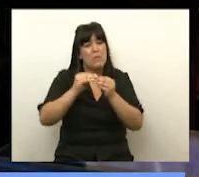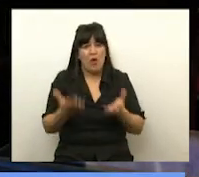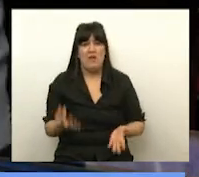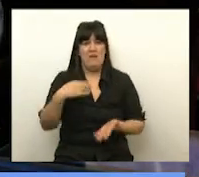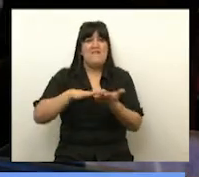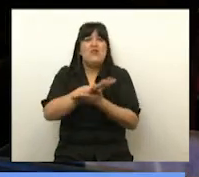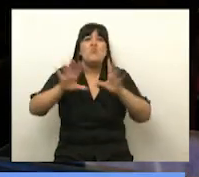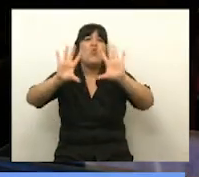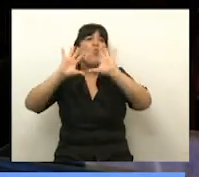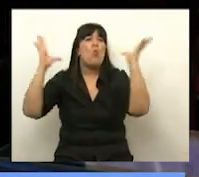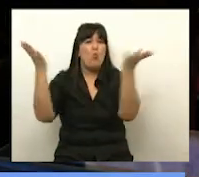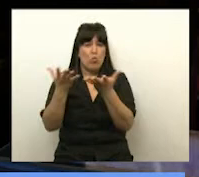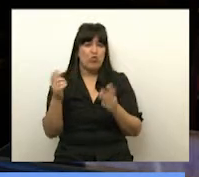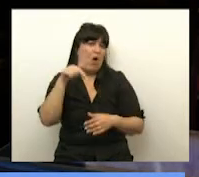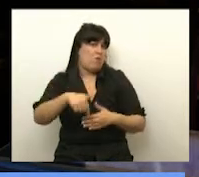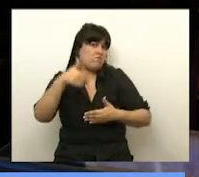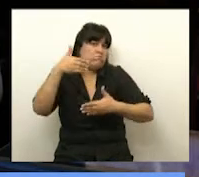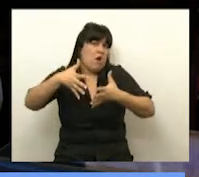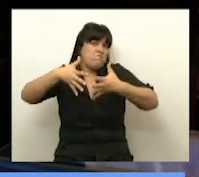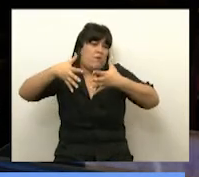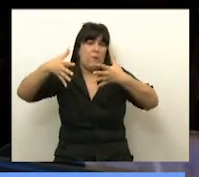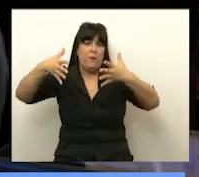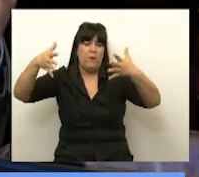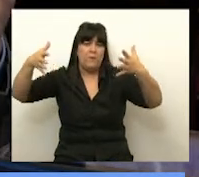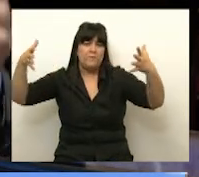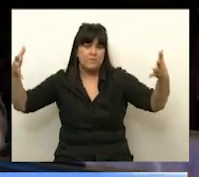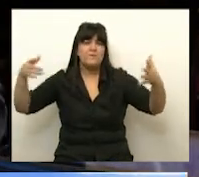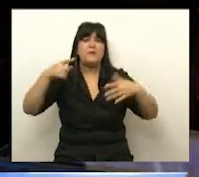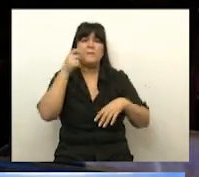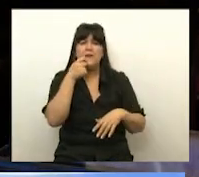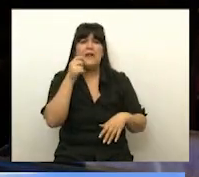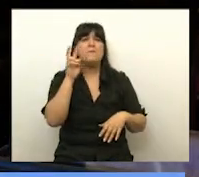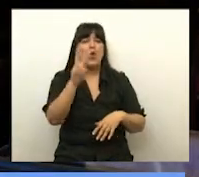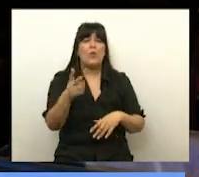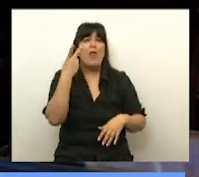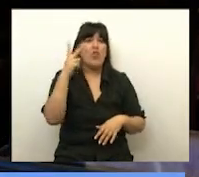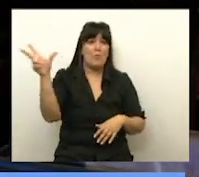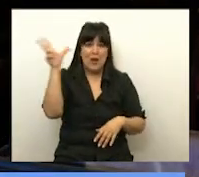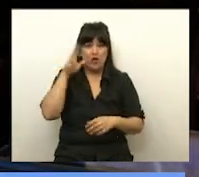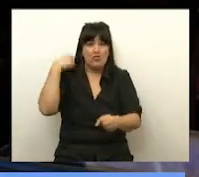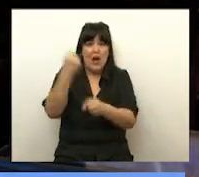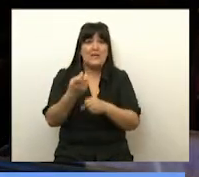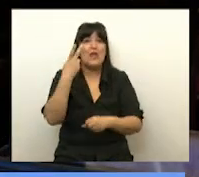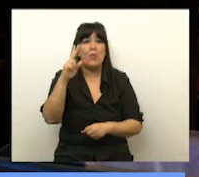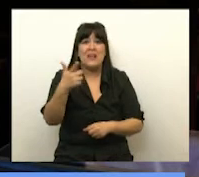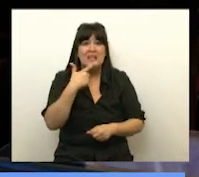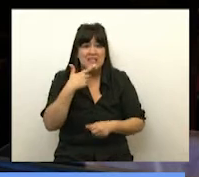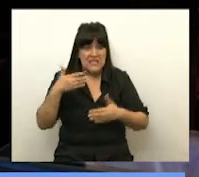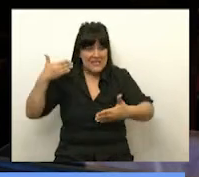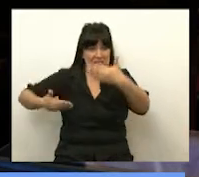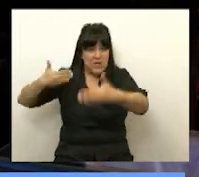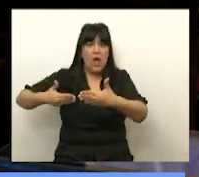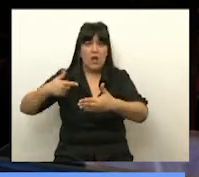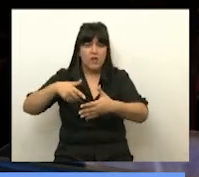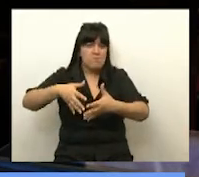en el mundo y esto ha ido creciendo exponencialmente. Si uno mira desde el 2008 al 2017, cómo ha ido creciendo la